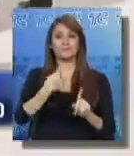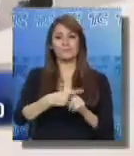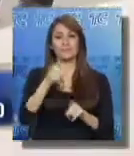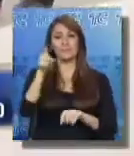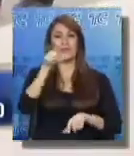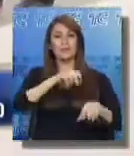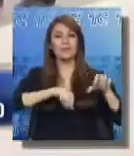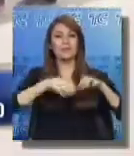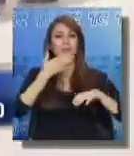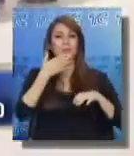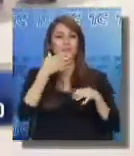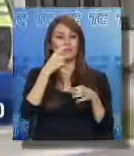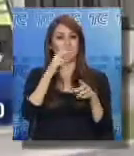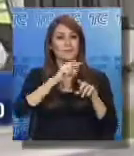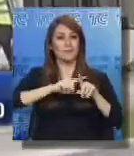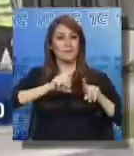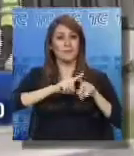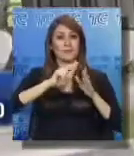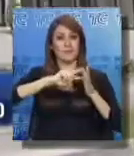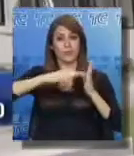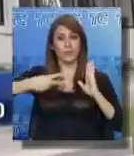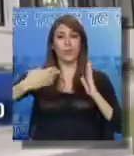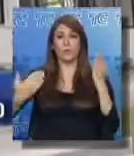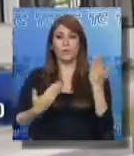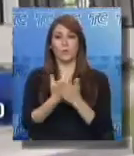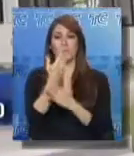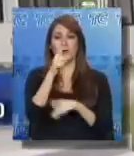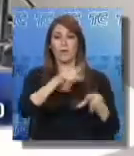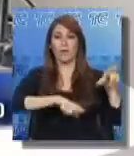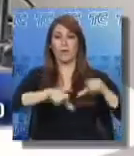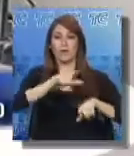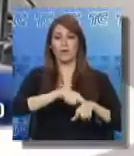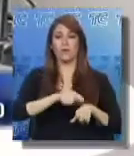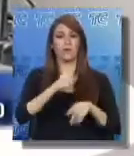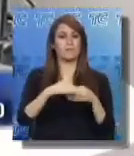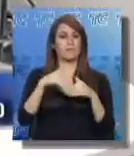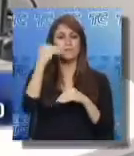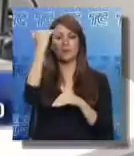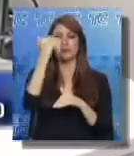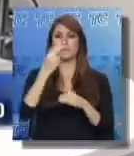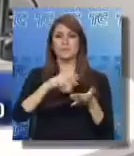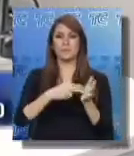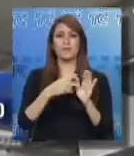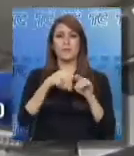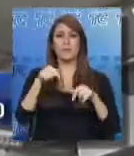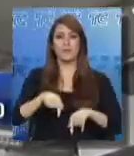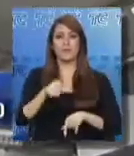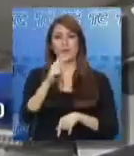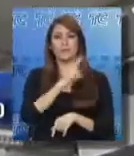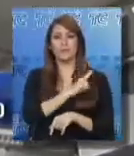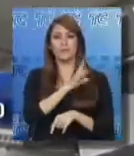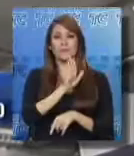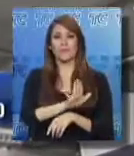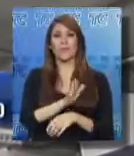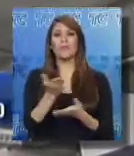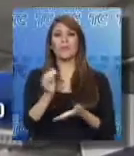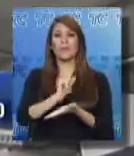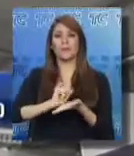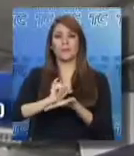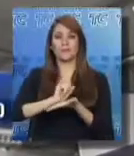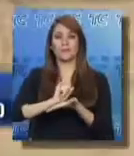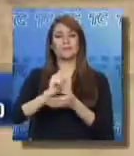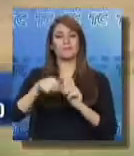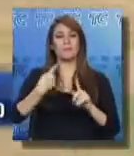ciencia y tecnología producto del foro, China implementará un laboratorio de cuarta generación aquí en la Ciudad del Conocimiento, que logrará